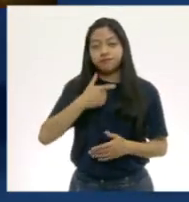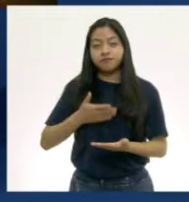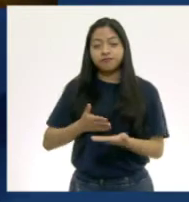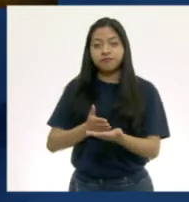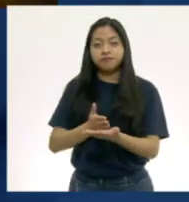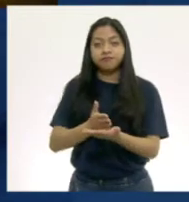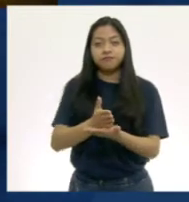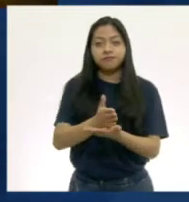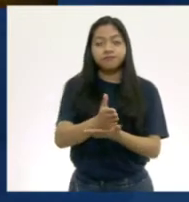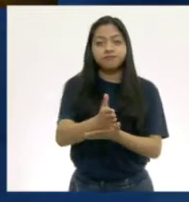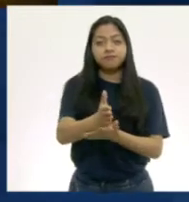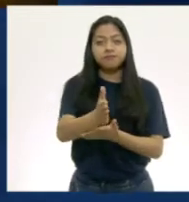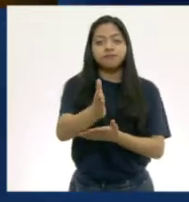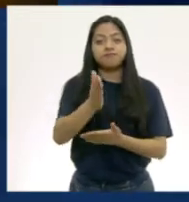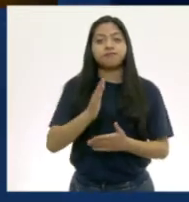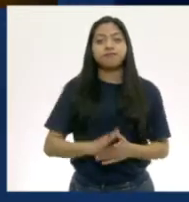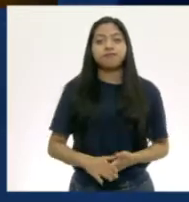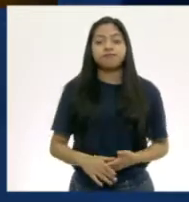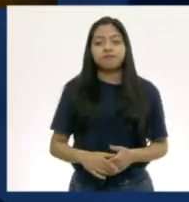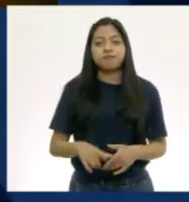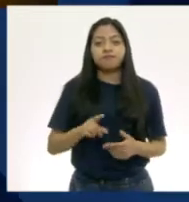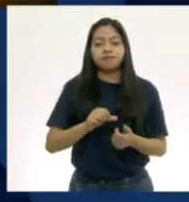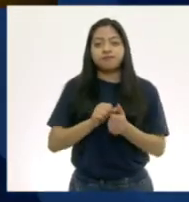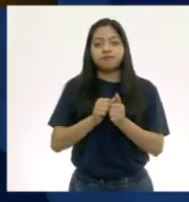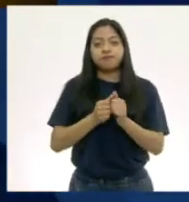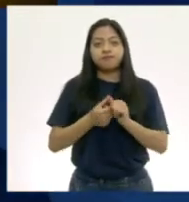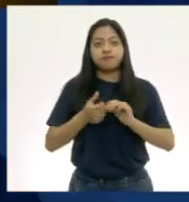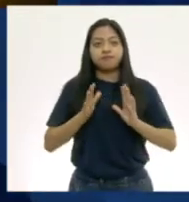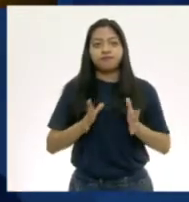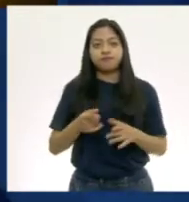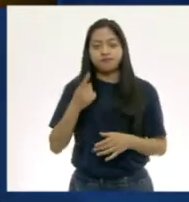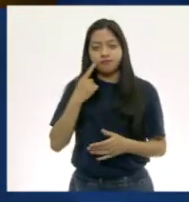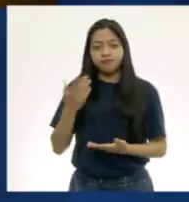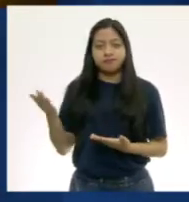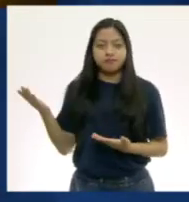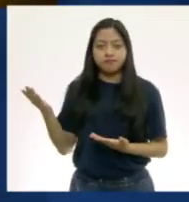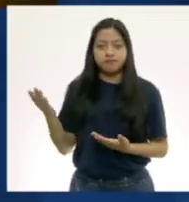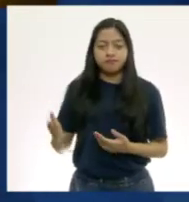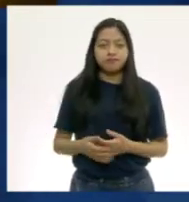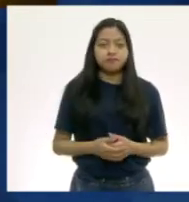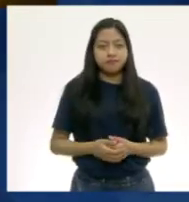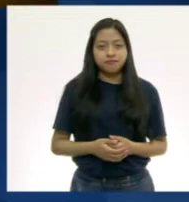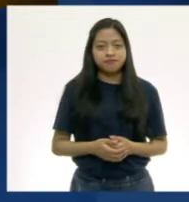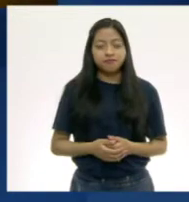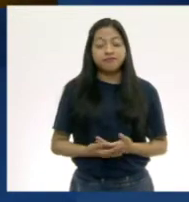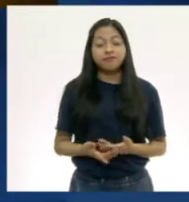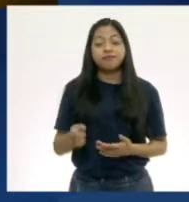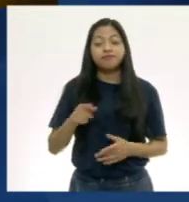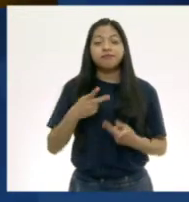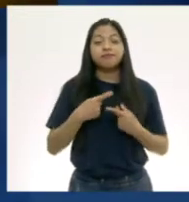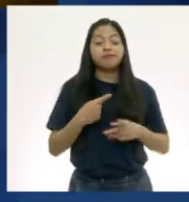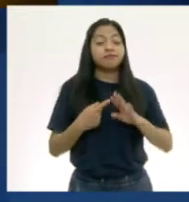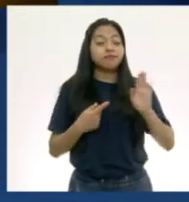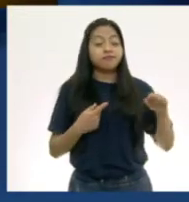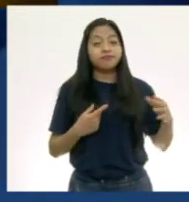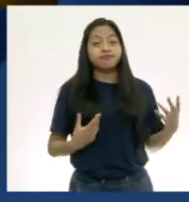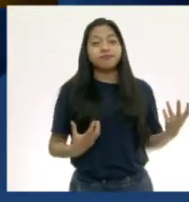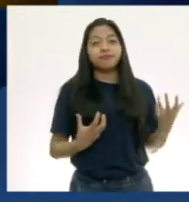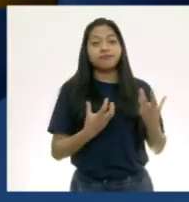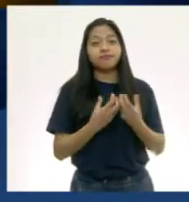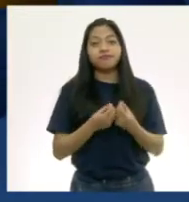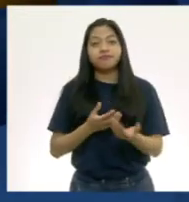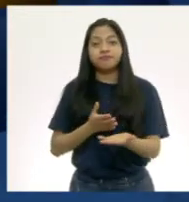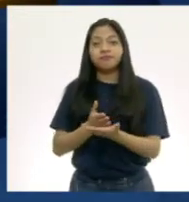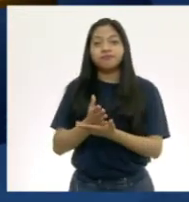en el horizonte transformado en un escarabeo, Khepri. Los difuntos le acompañan en su salida